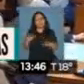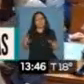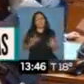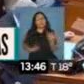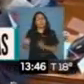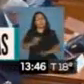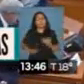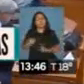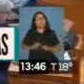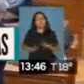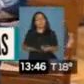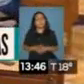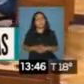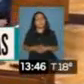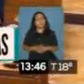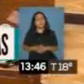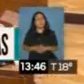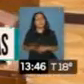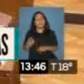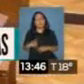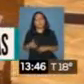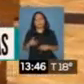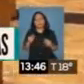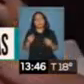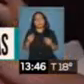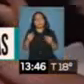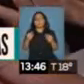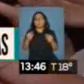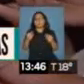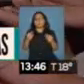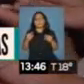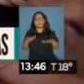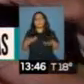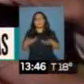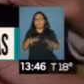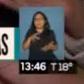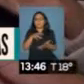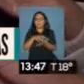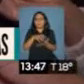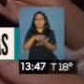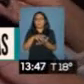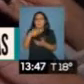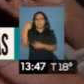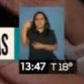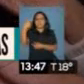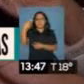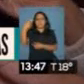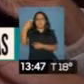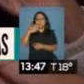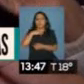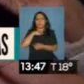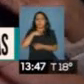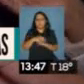explique qué ha pasado con la inhibición que se le ha hecho a la empresa de seguros de la provincia de